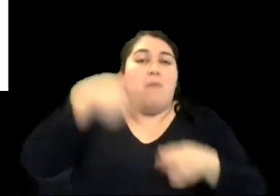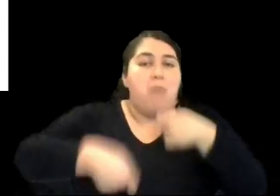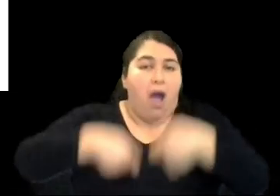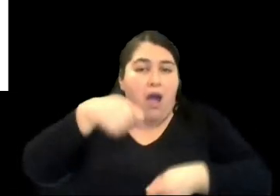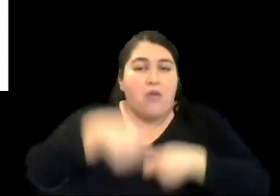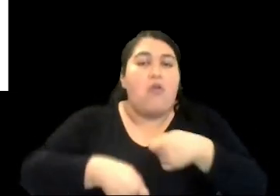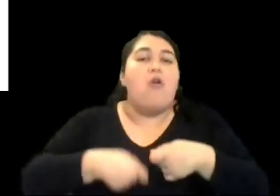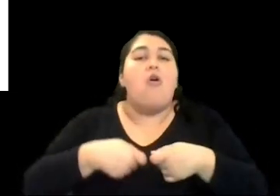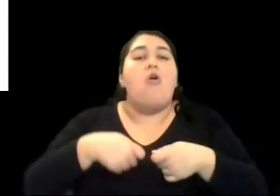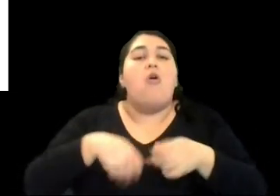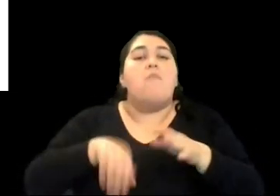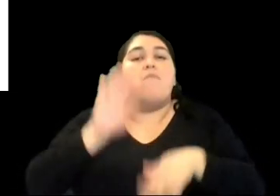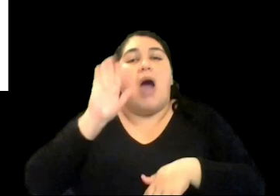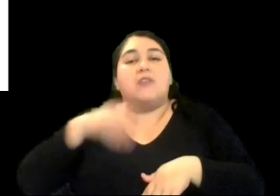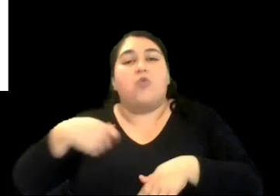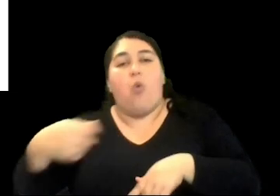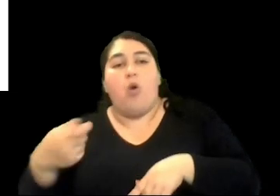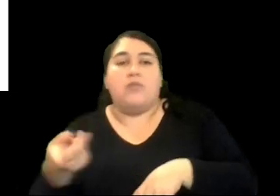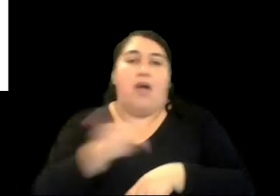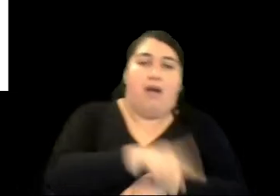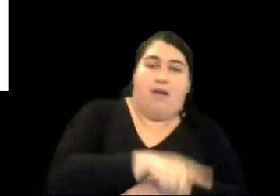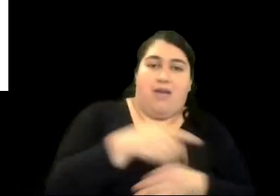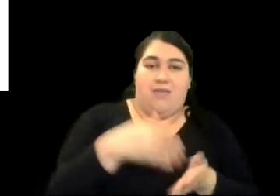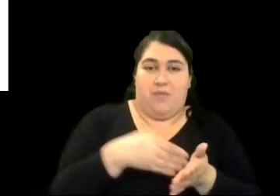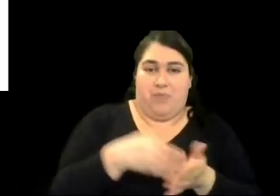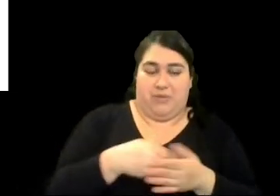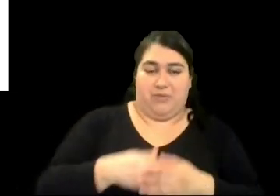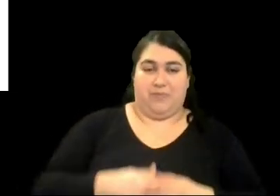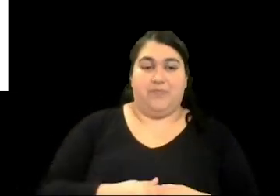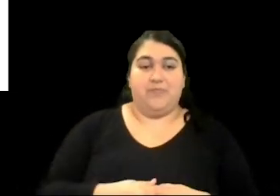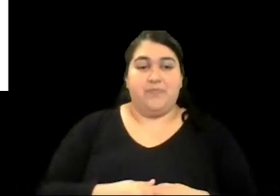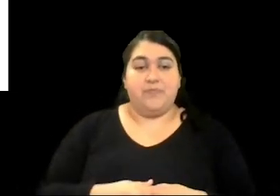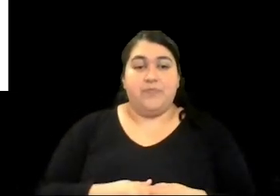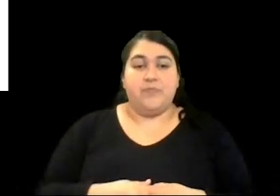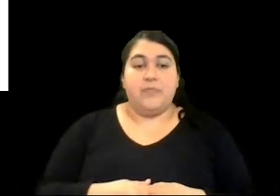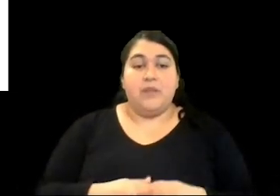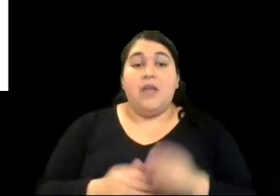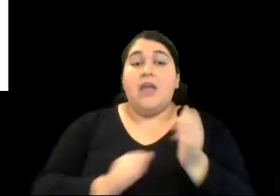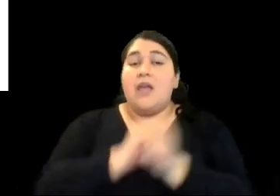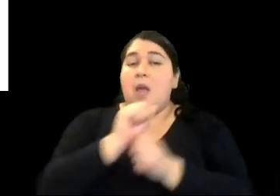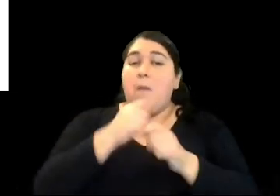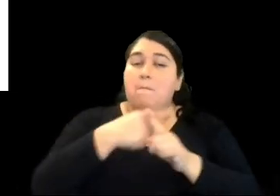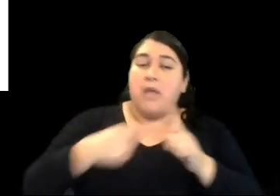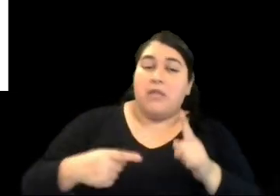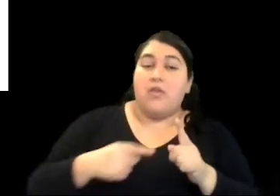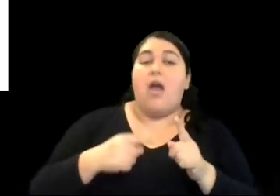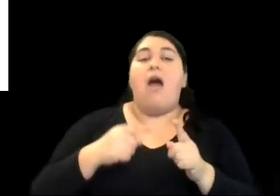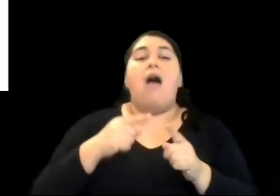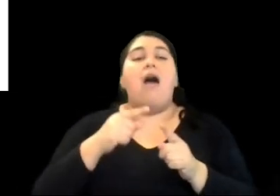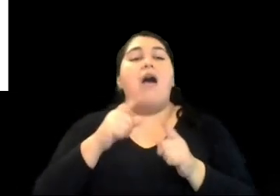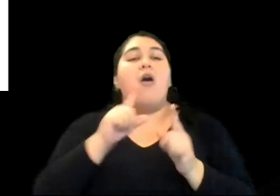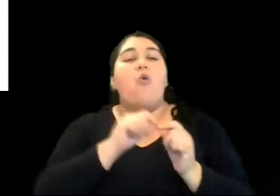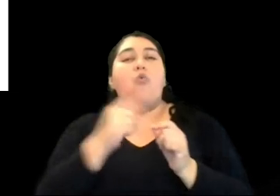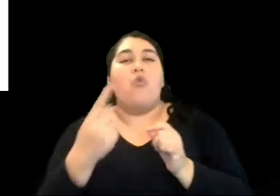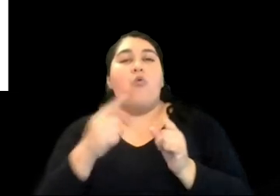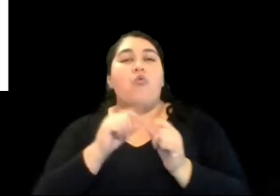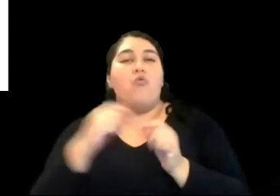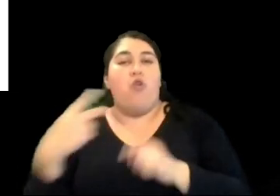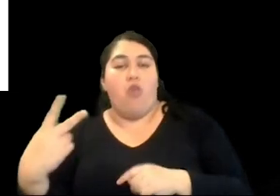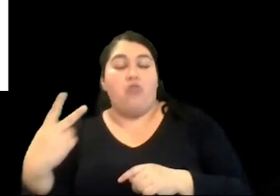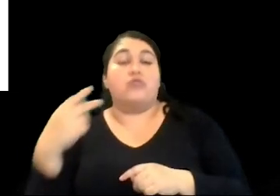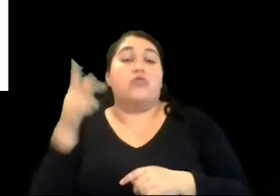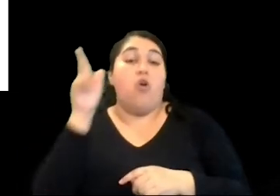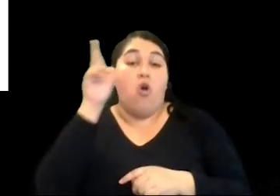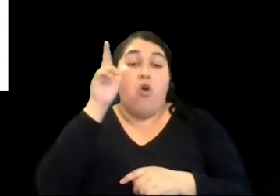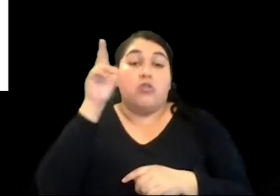cuotas en el marco de esta moratoria. Las medianas empresas tramo 1 y 2 tienen 48 cuotas, que